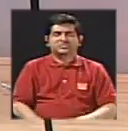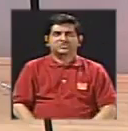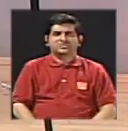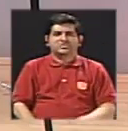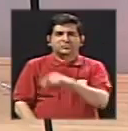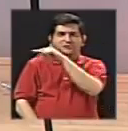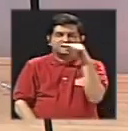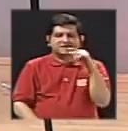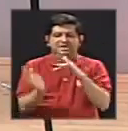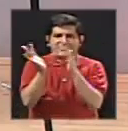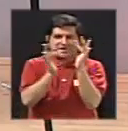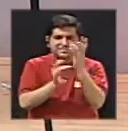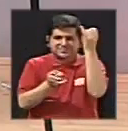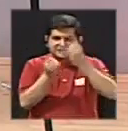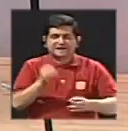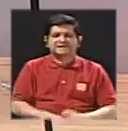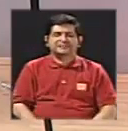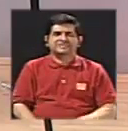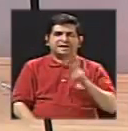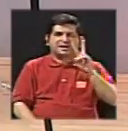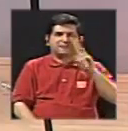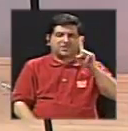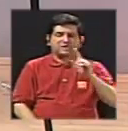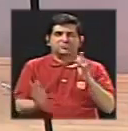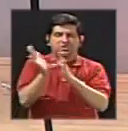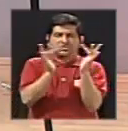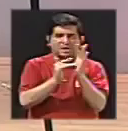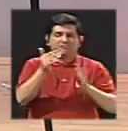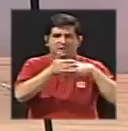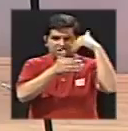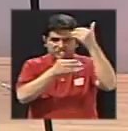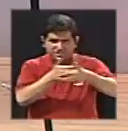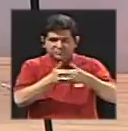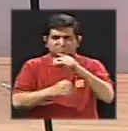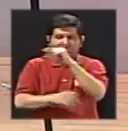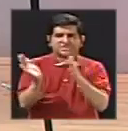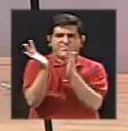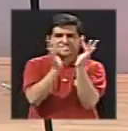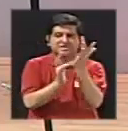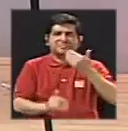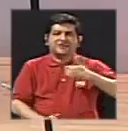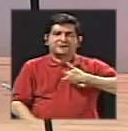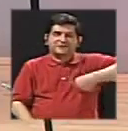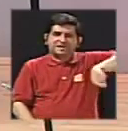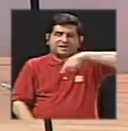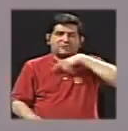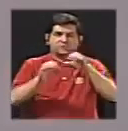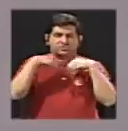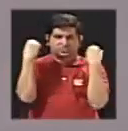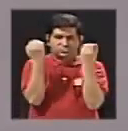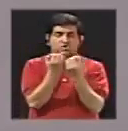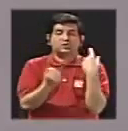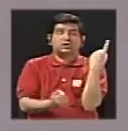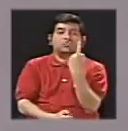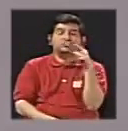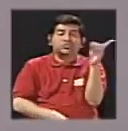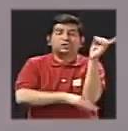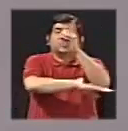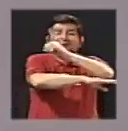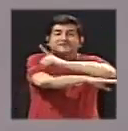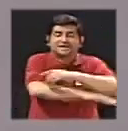Semana Santa y el lunes 21 de abril, que regresamos de la Semana Santa, nosotros recibimos en nuestra organización, solo en ese